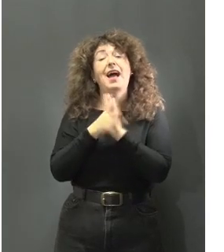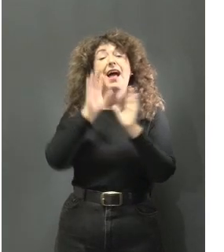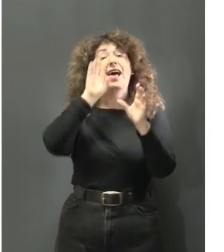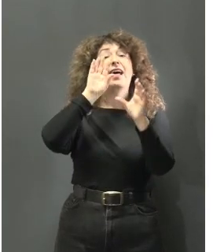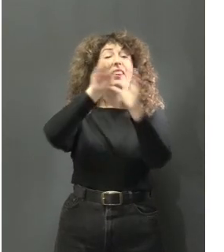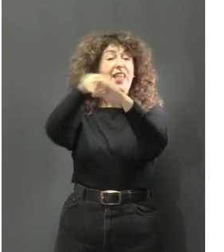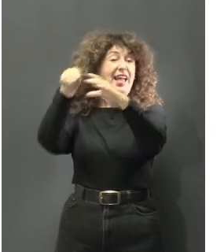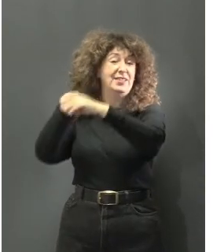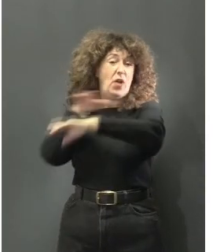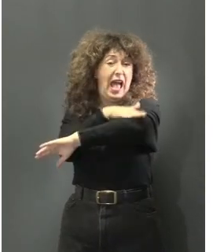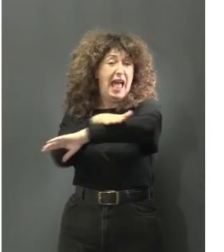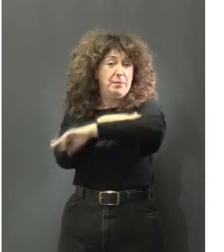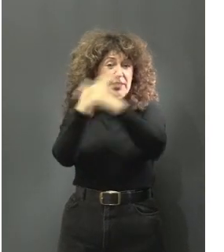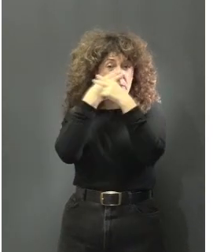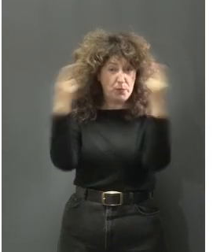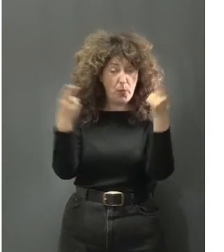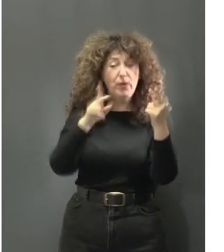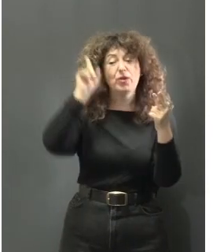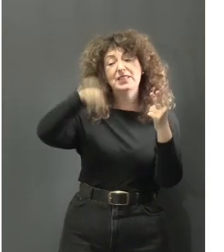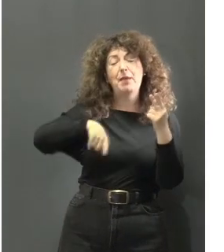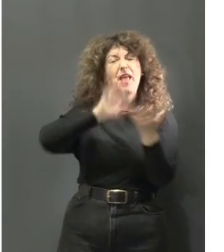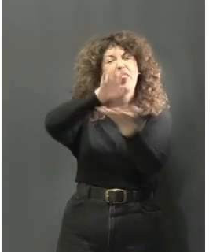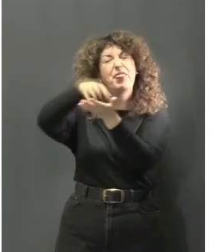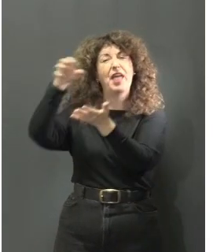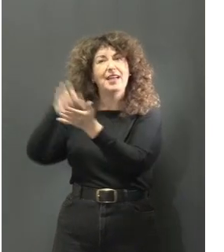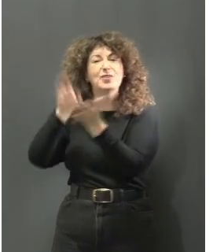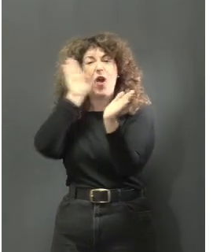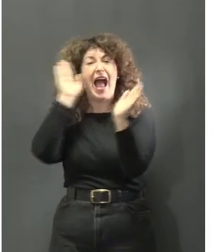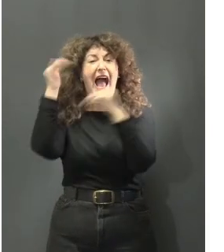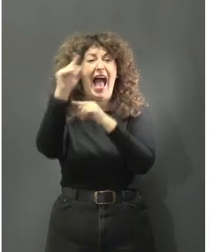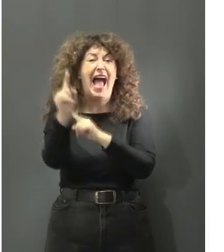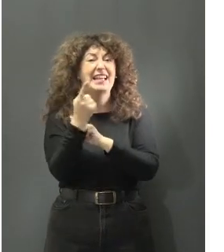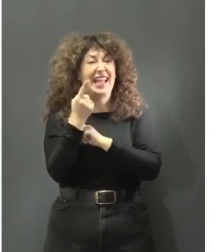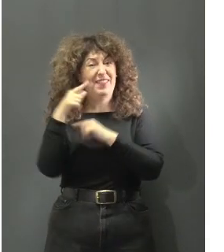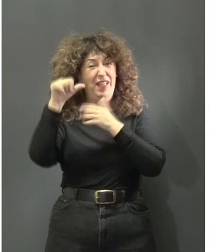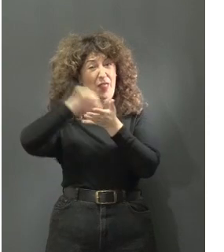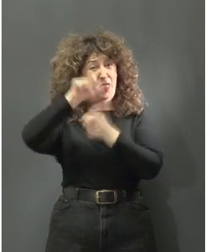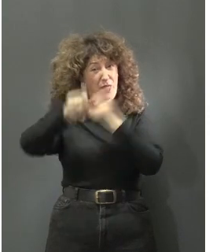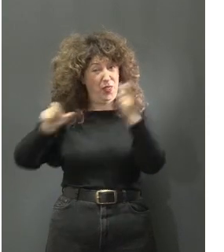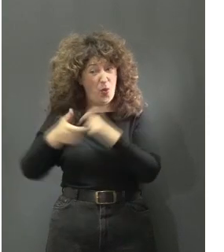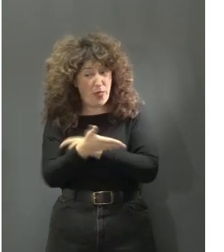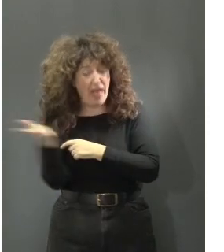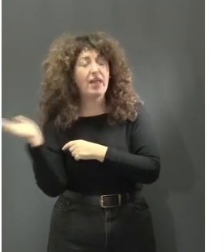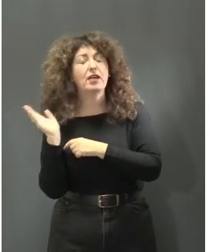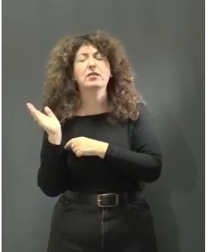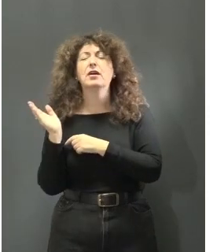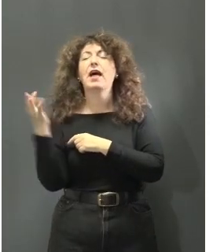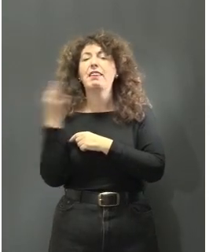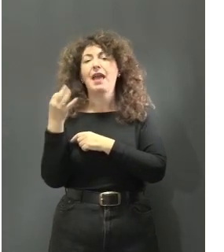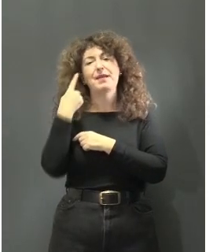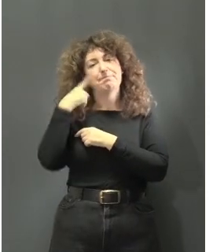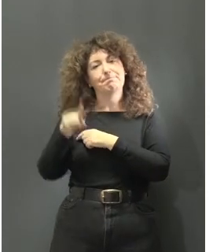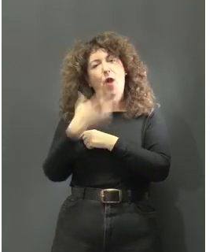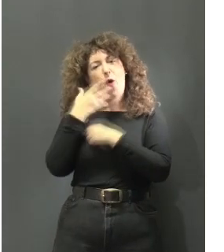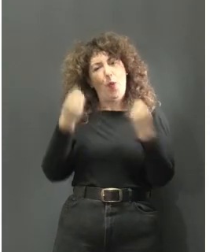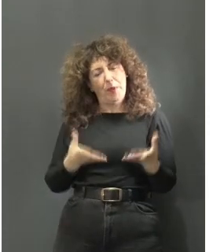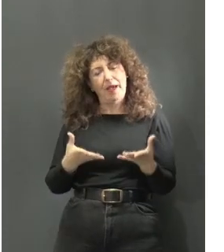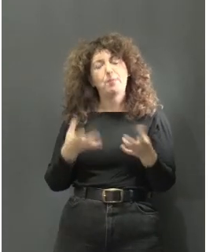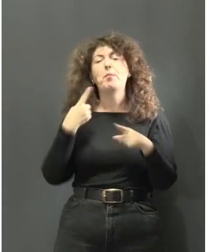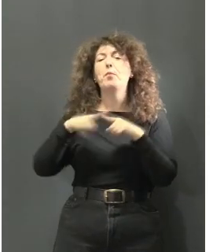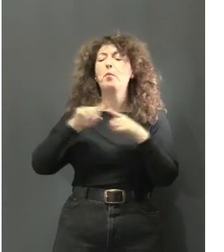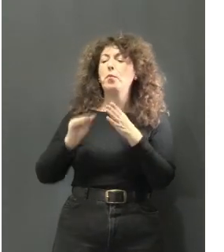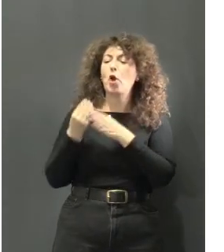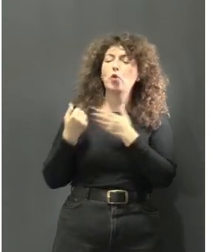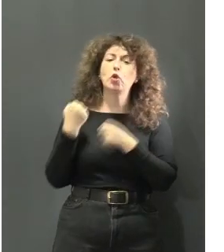administraciones públicas y en los centros que dan atención al ciudadano se conozcan los productos de apoyo y se tengan a disposición